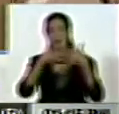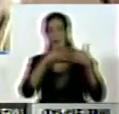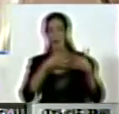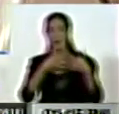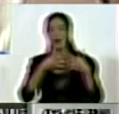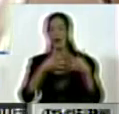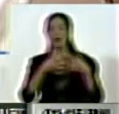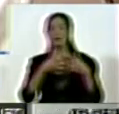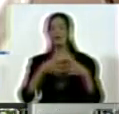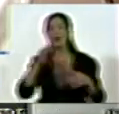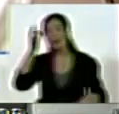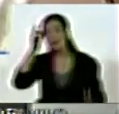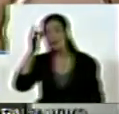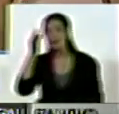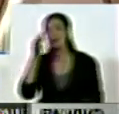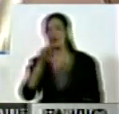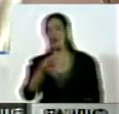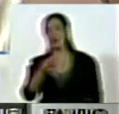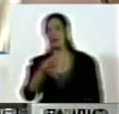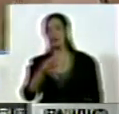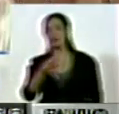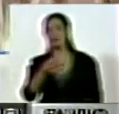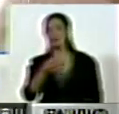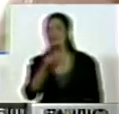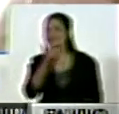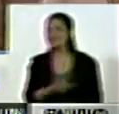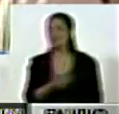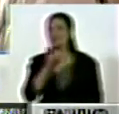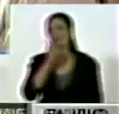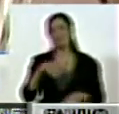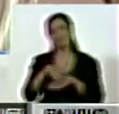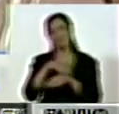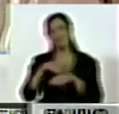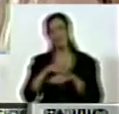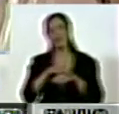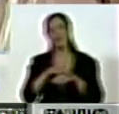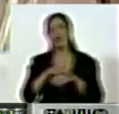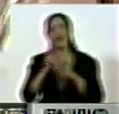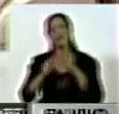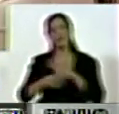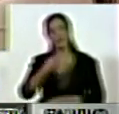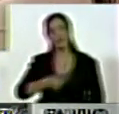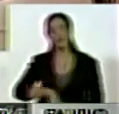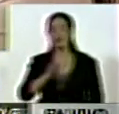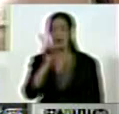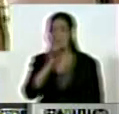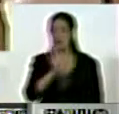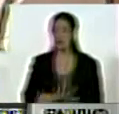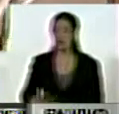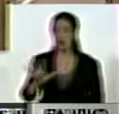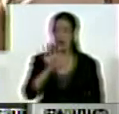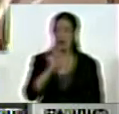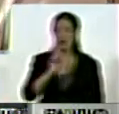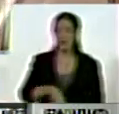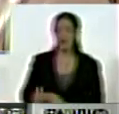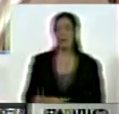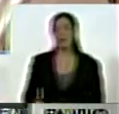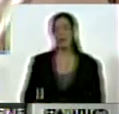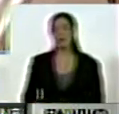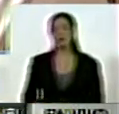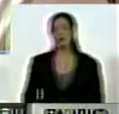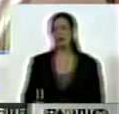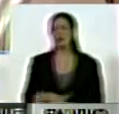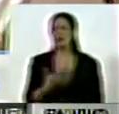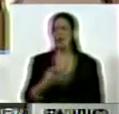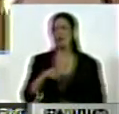donde se le exigió esa rectificación tanto a la República como al vicepresidente ejecutivo? ¿Qué medidas